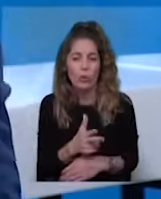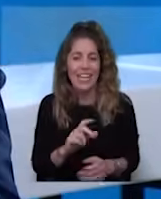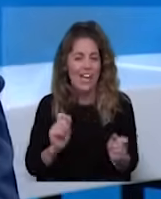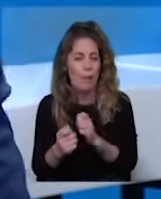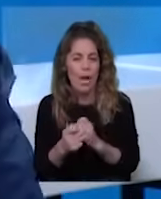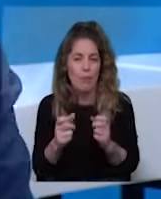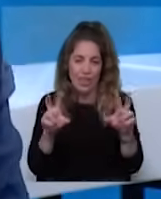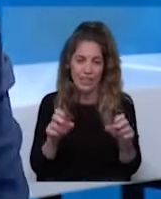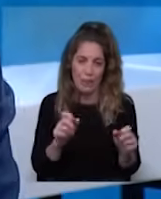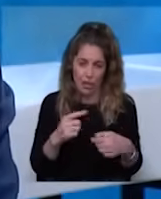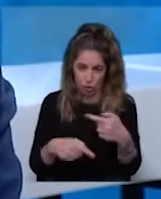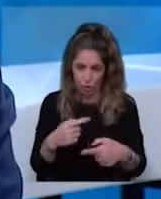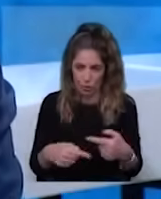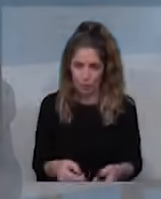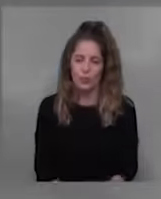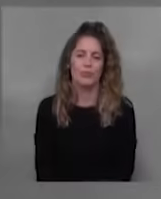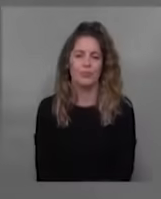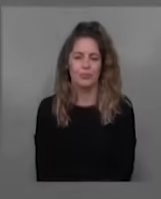tema y seguimos eh